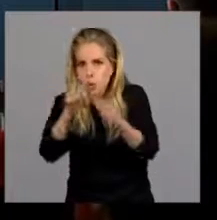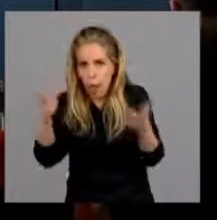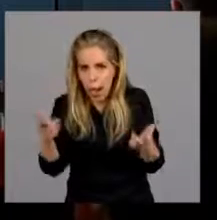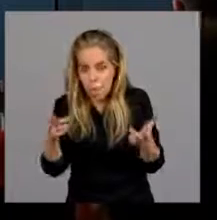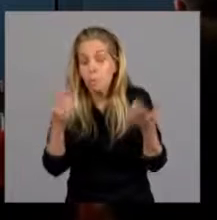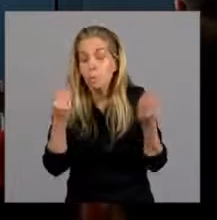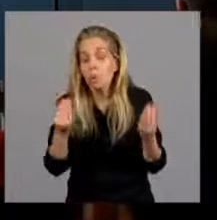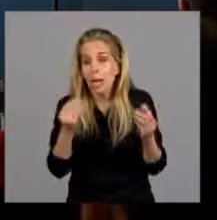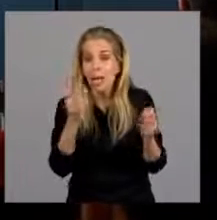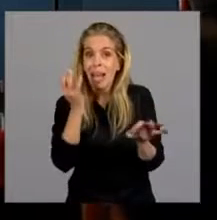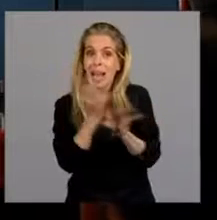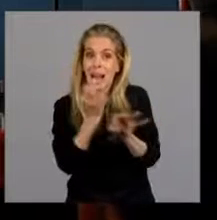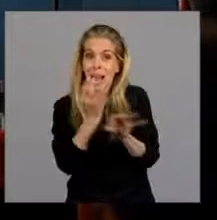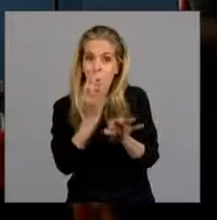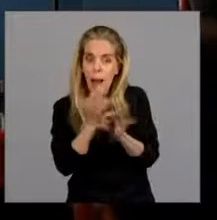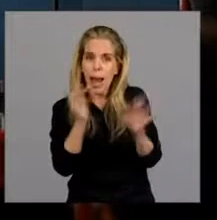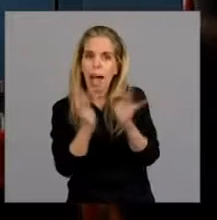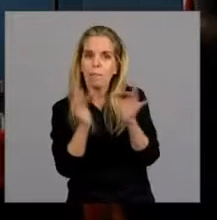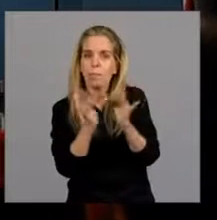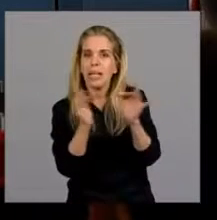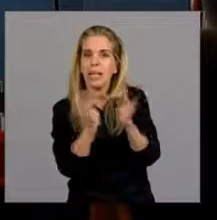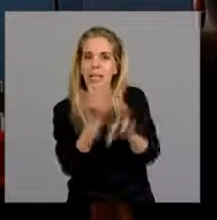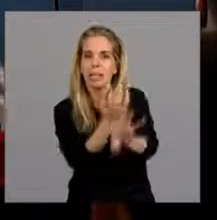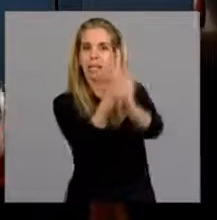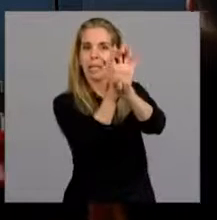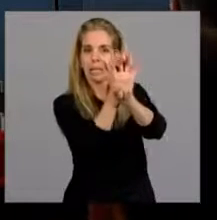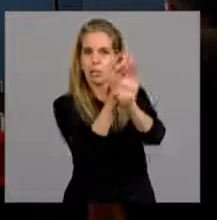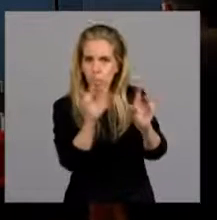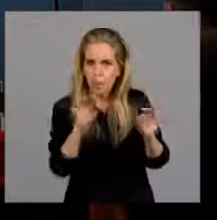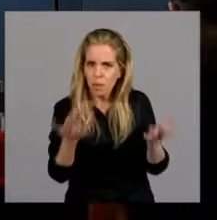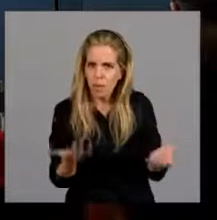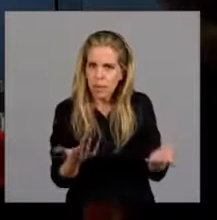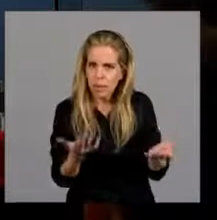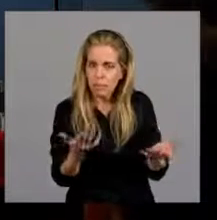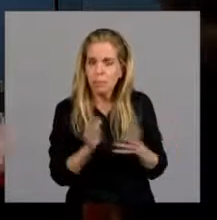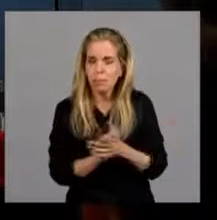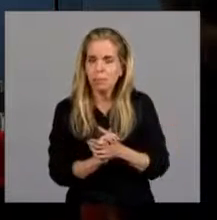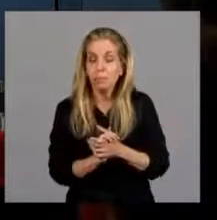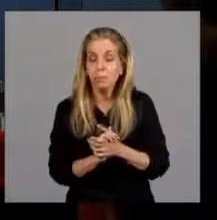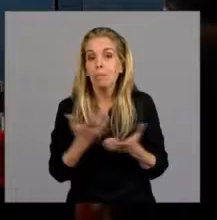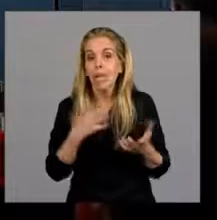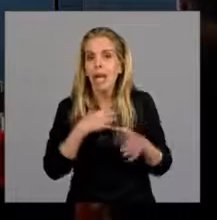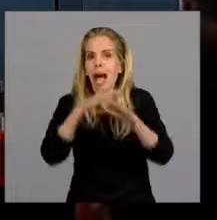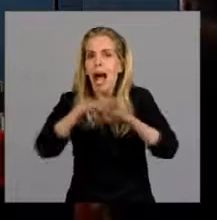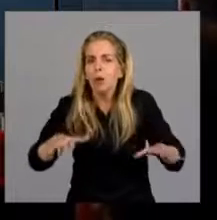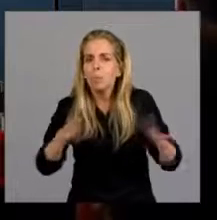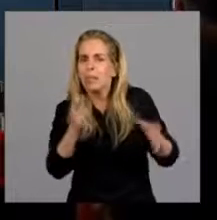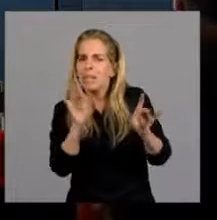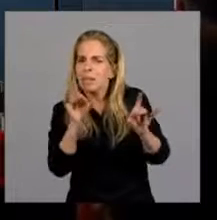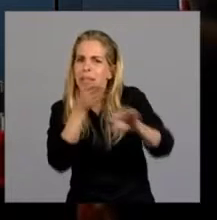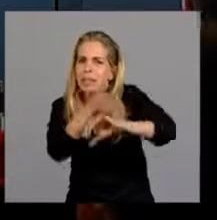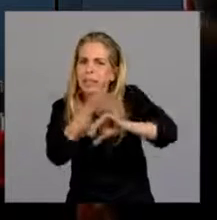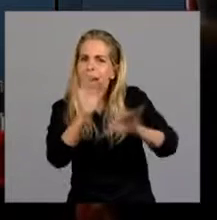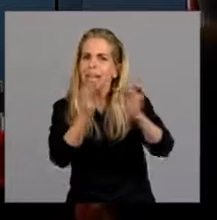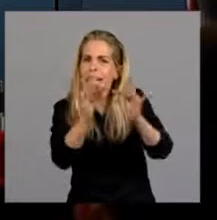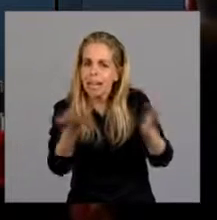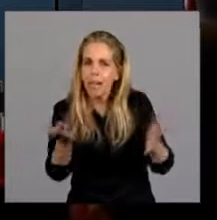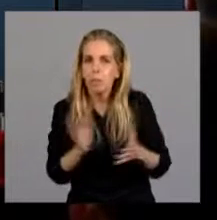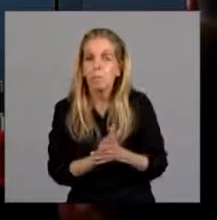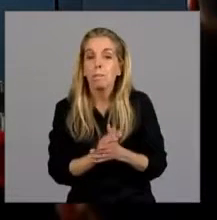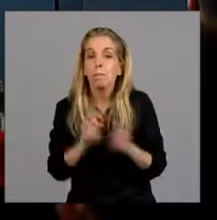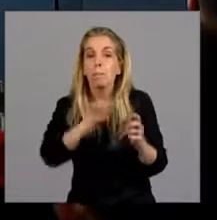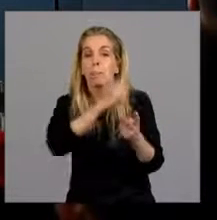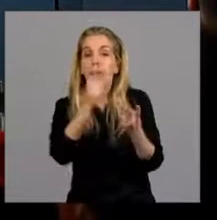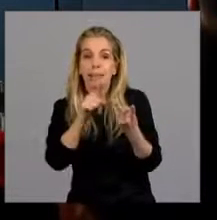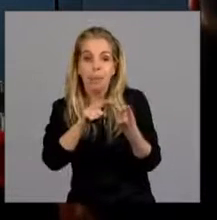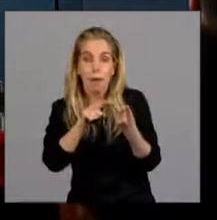a distancia? El segundo, me refiero a los accesos a las redes y demás. Segundo punto, dado que